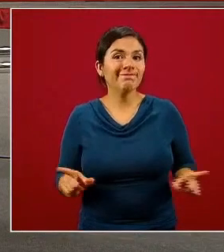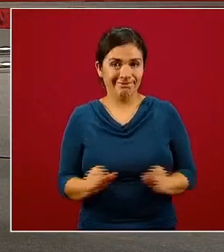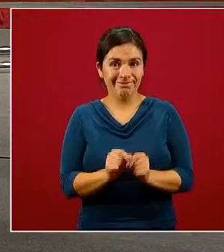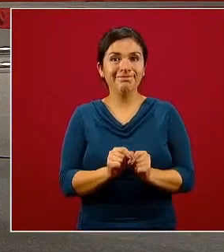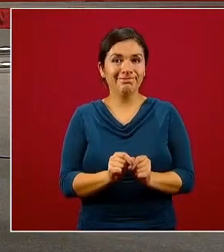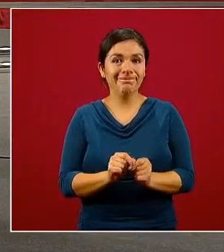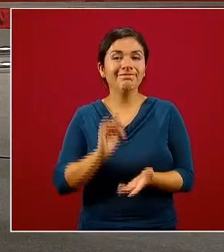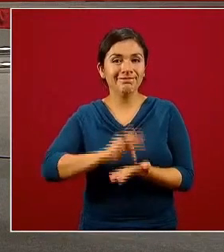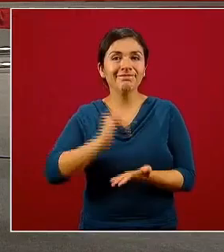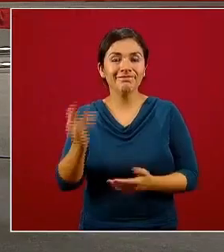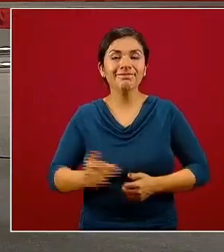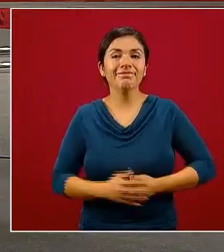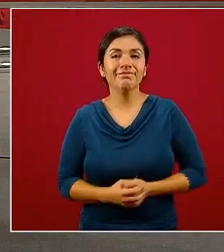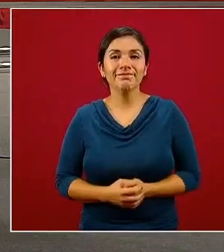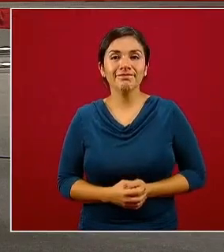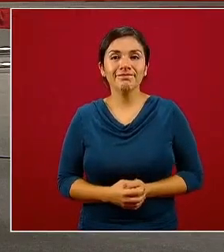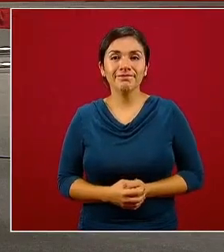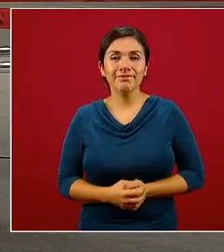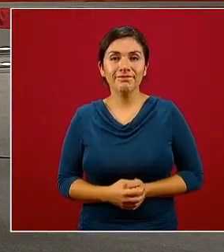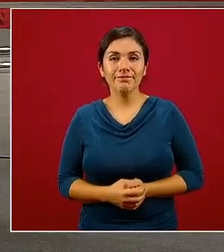todo de mi parte. Muchísimas gracias.